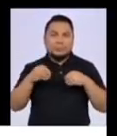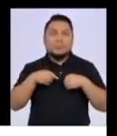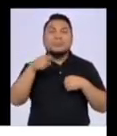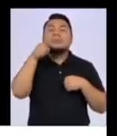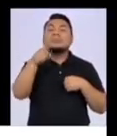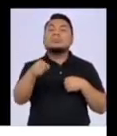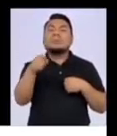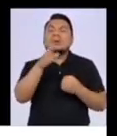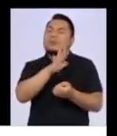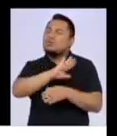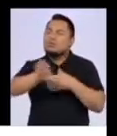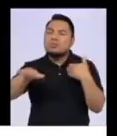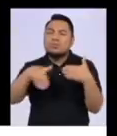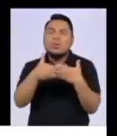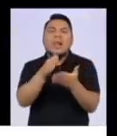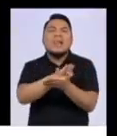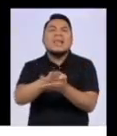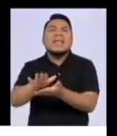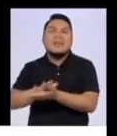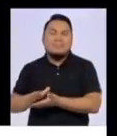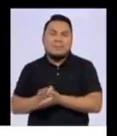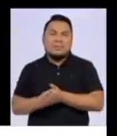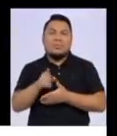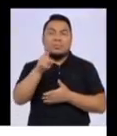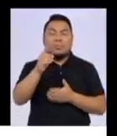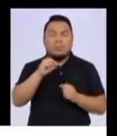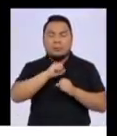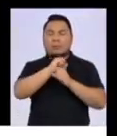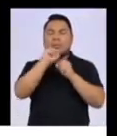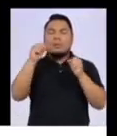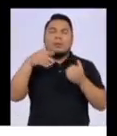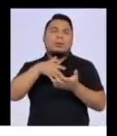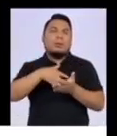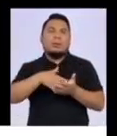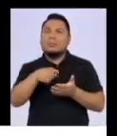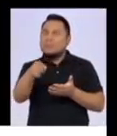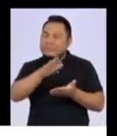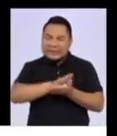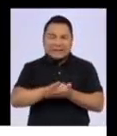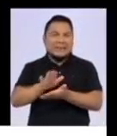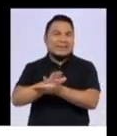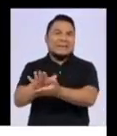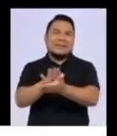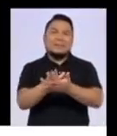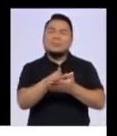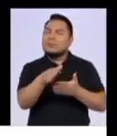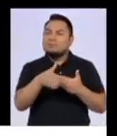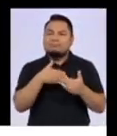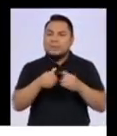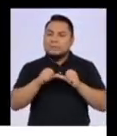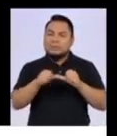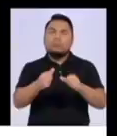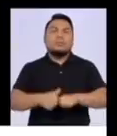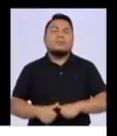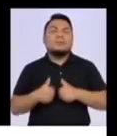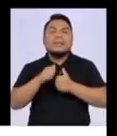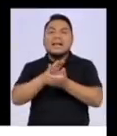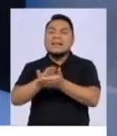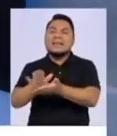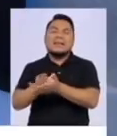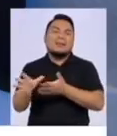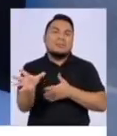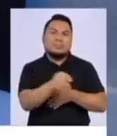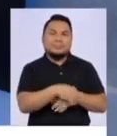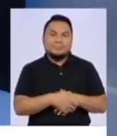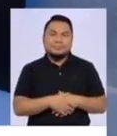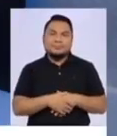cansado porque te tumba, tienes que levantarte, limpiar tu casa y finalmente seguir con tu vida porque no tienes de otra. Y cuéntanos, ¿cómo